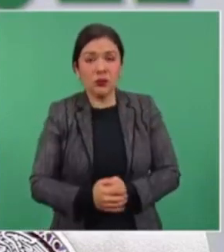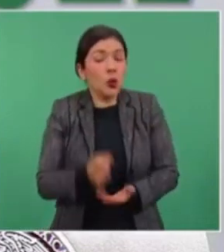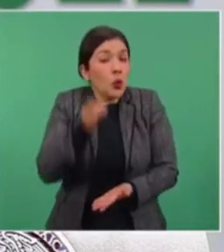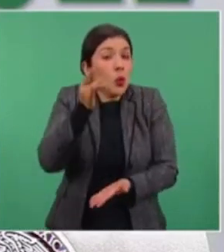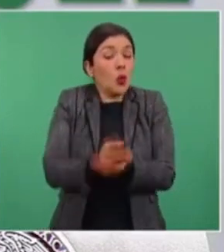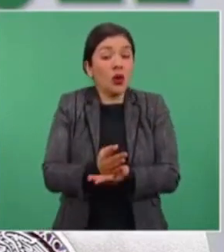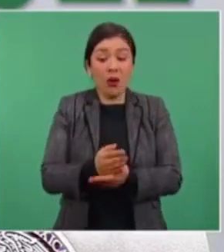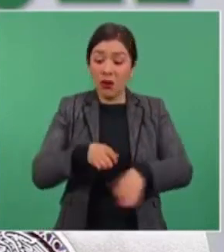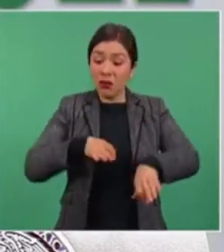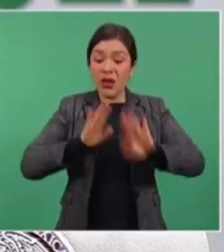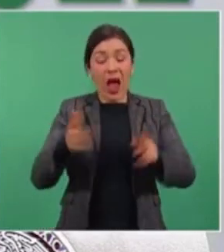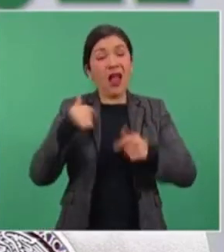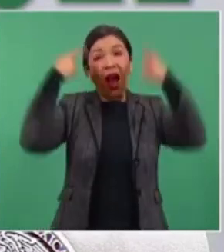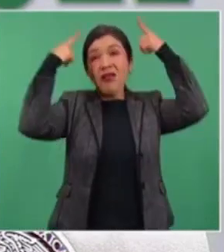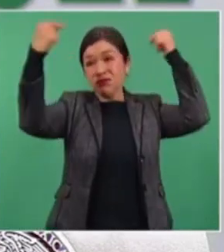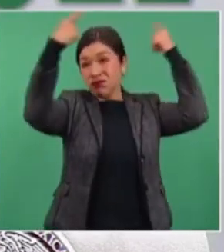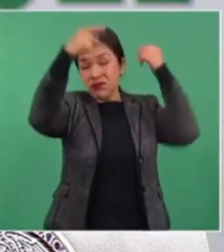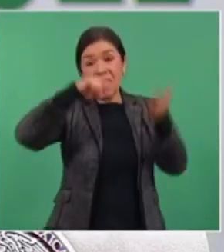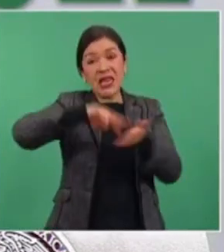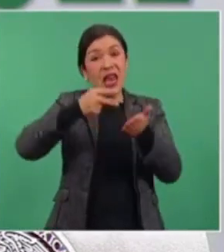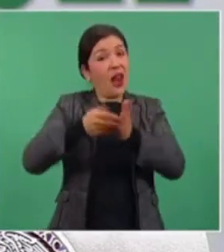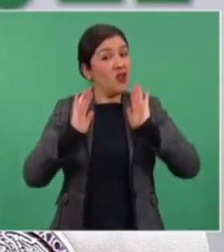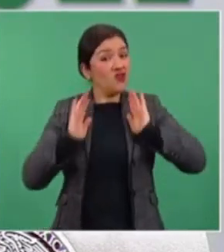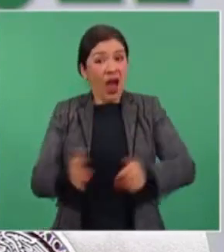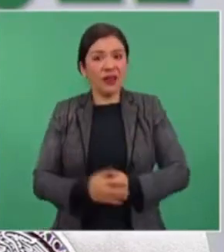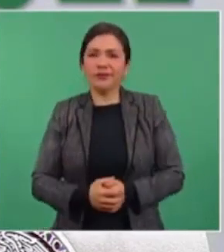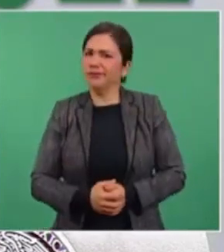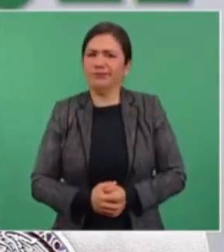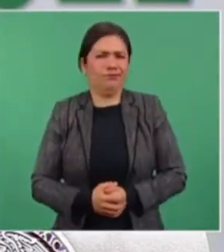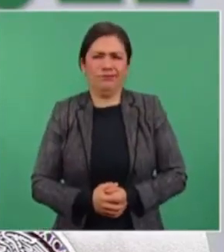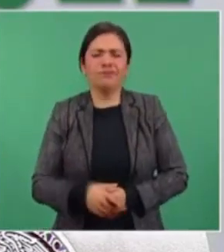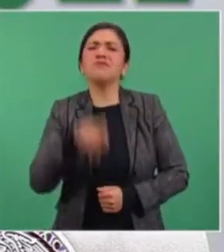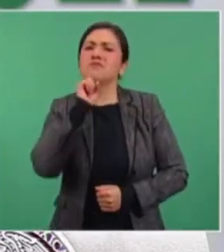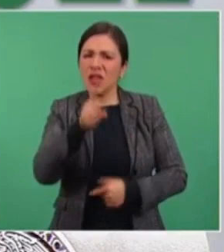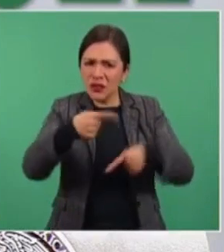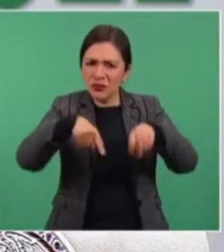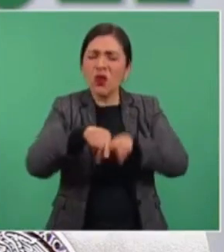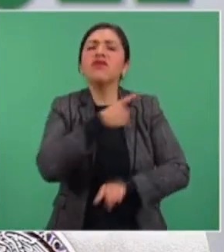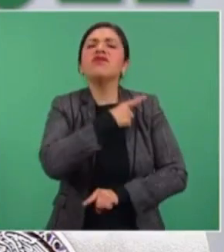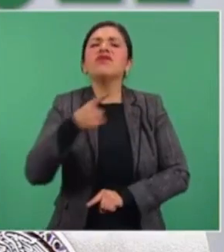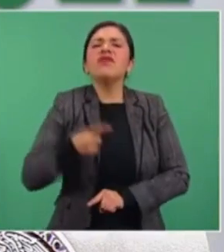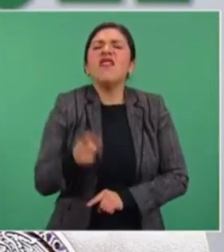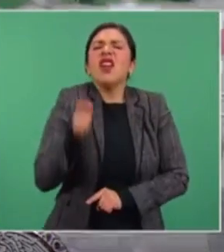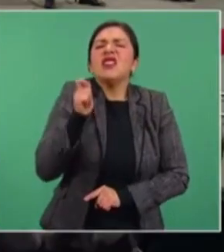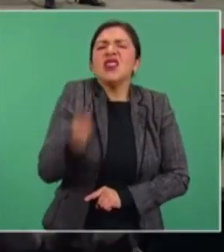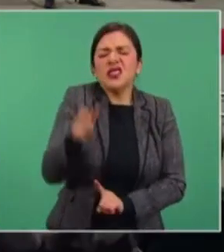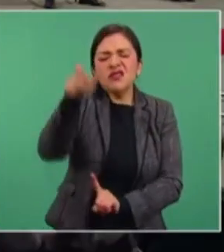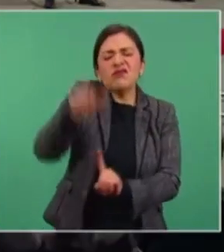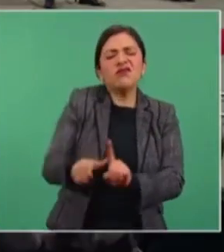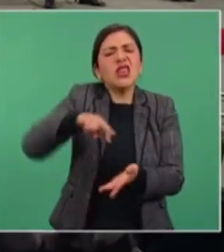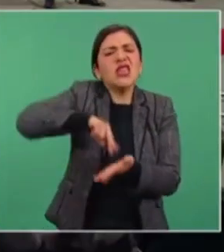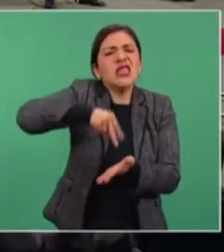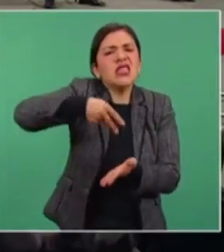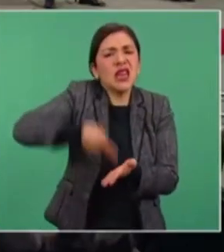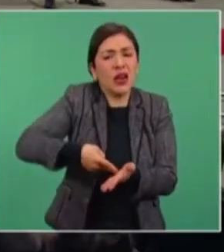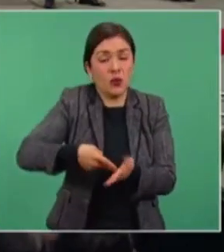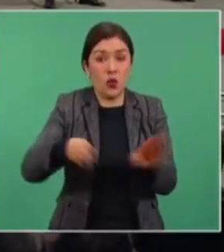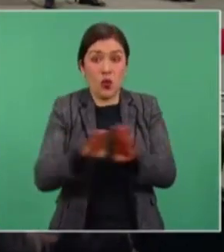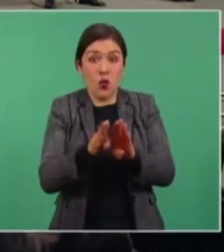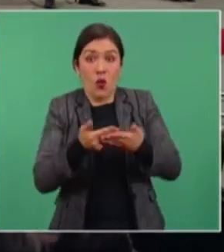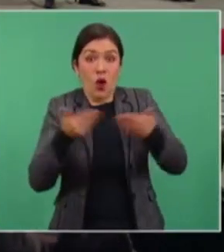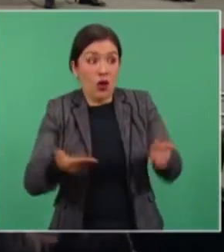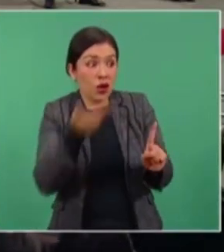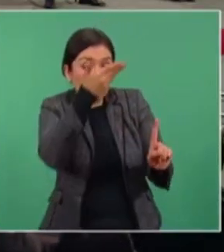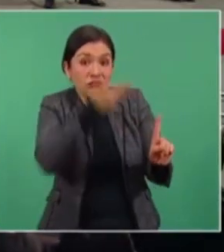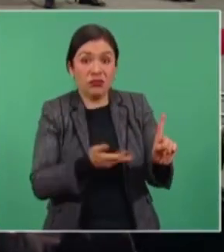ser ingeniero. El filósofo español expresaba así lo que debe ser el ingeniero y que Francisco Garaycochea representa